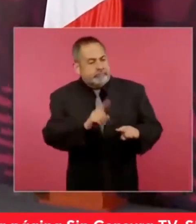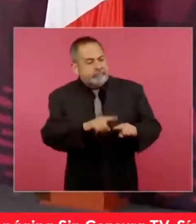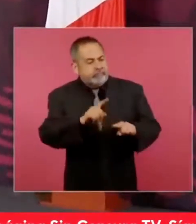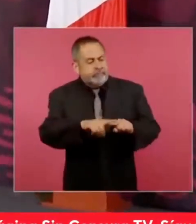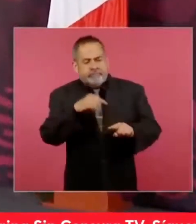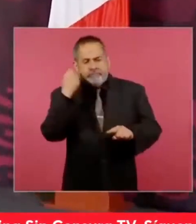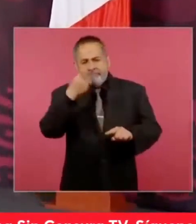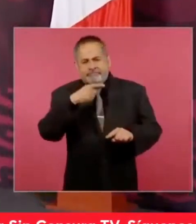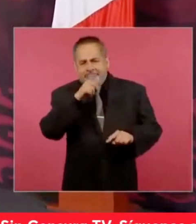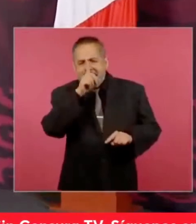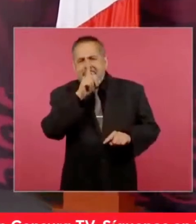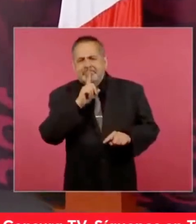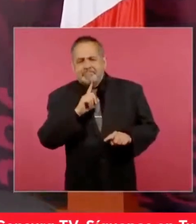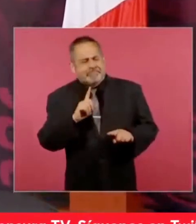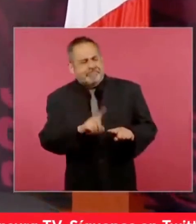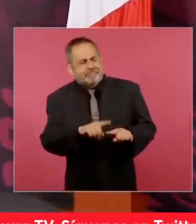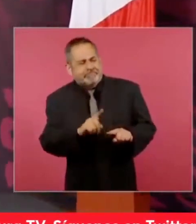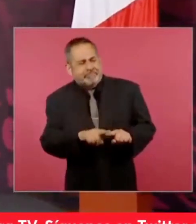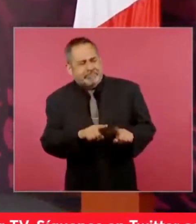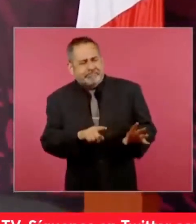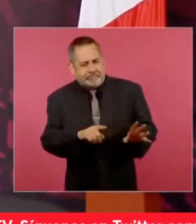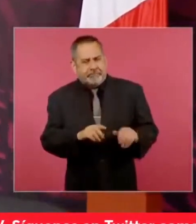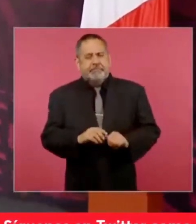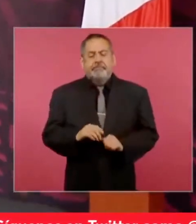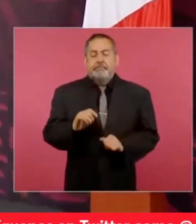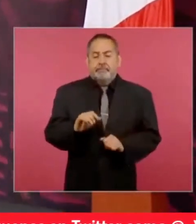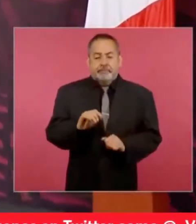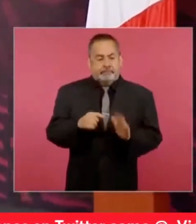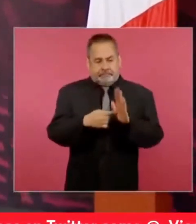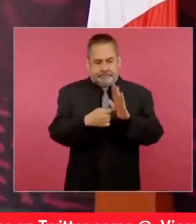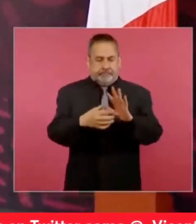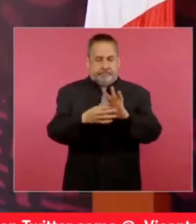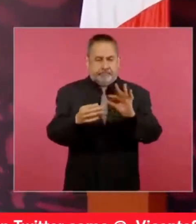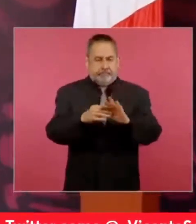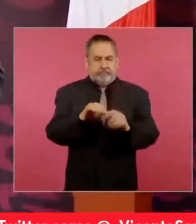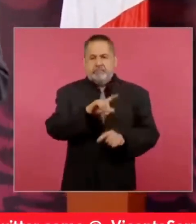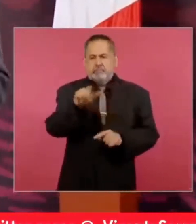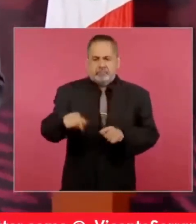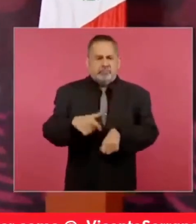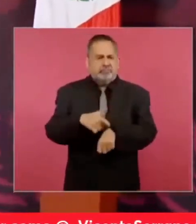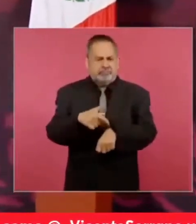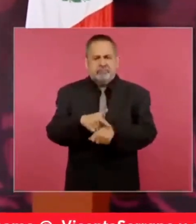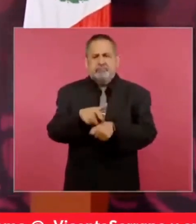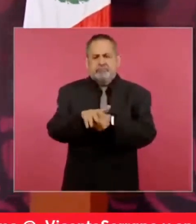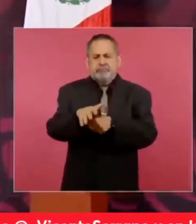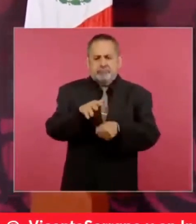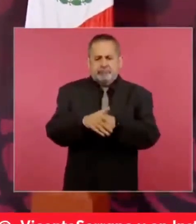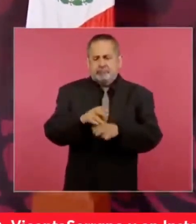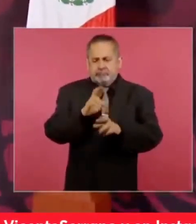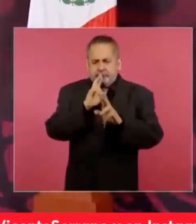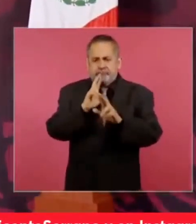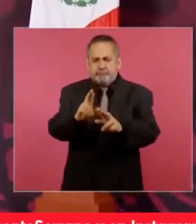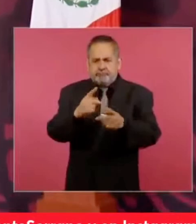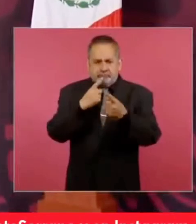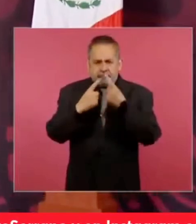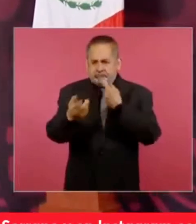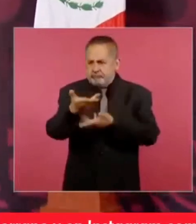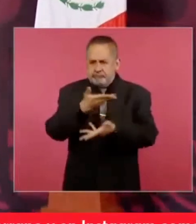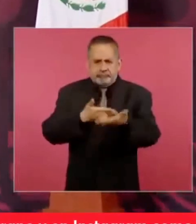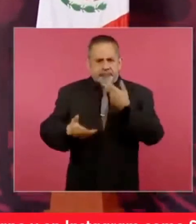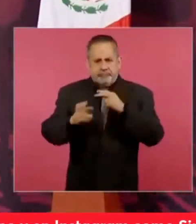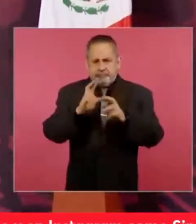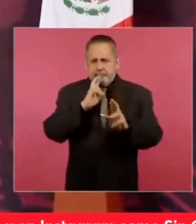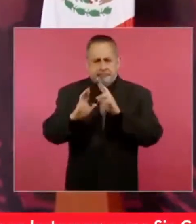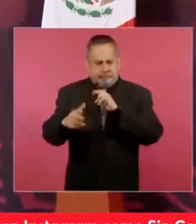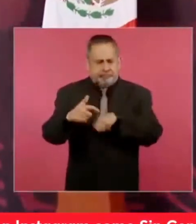las mentiras de la semana y vamos a tener tiempo para contestar